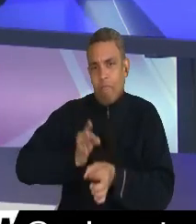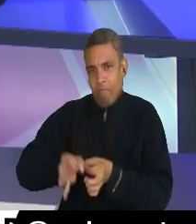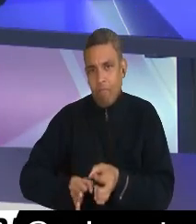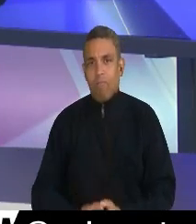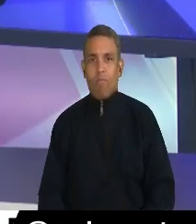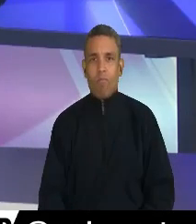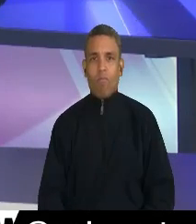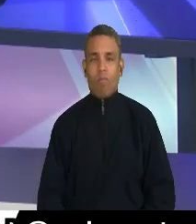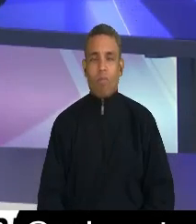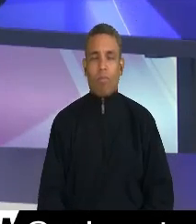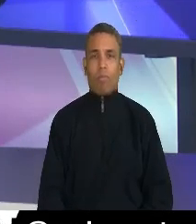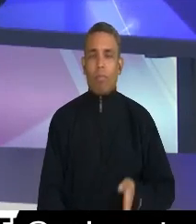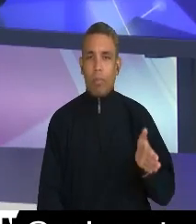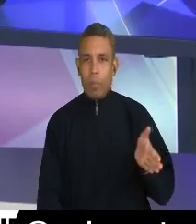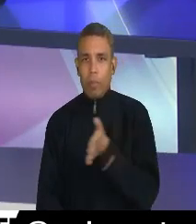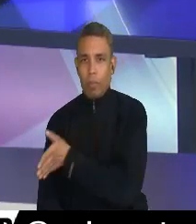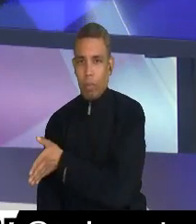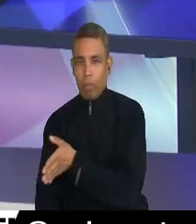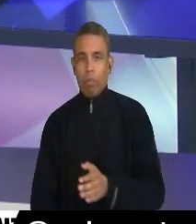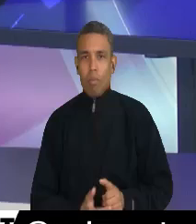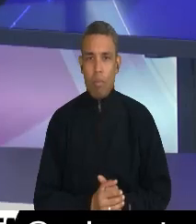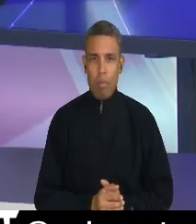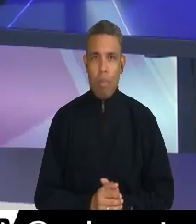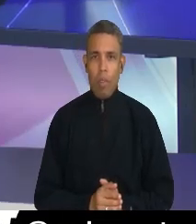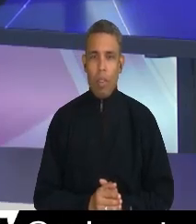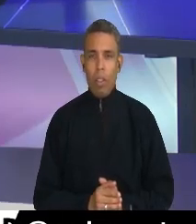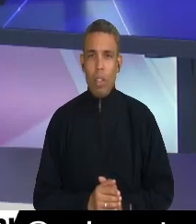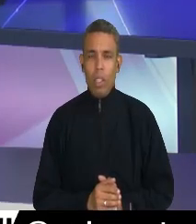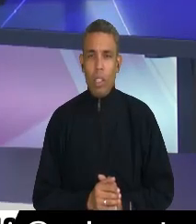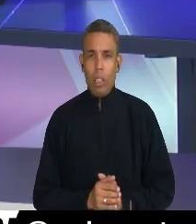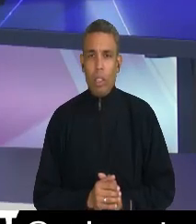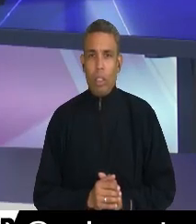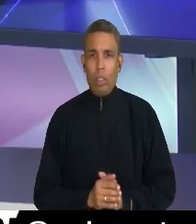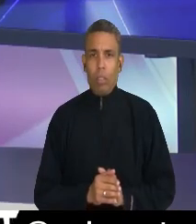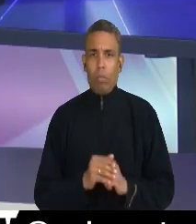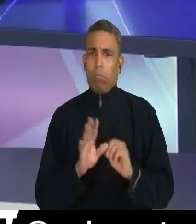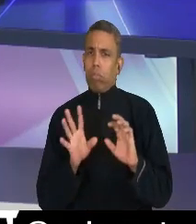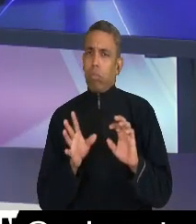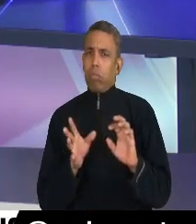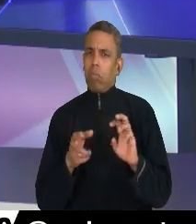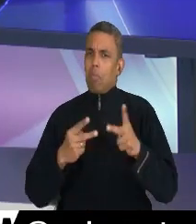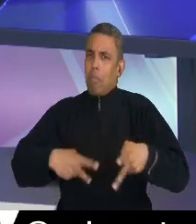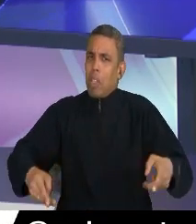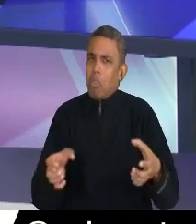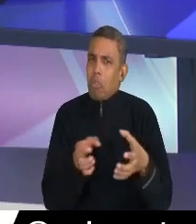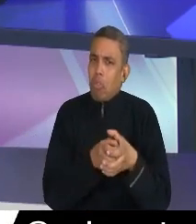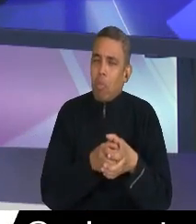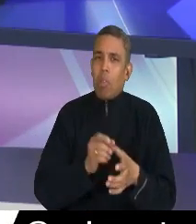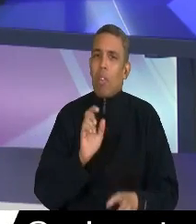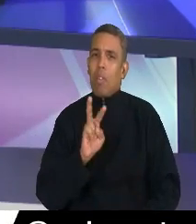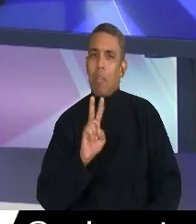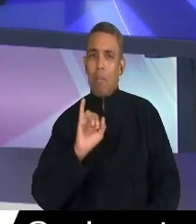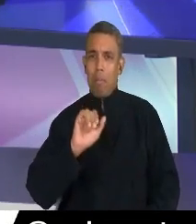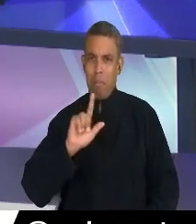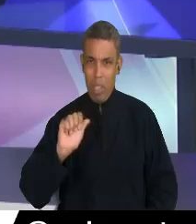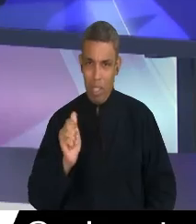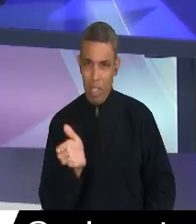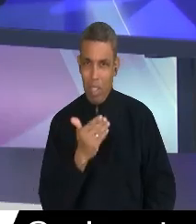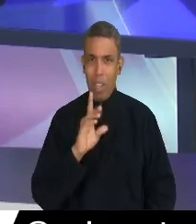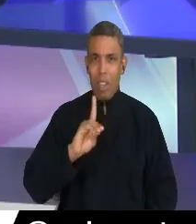Y ciudadanos que reclaman propiedad en el proyecto de vivienda denominado Villa Dignidad tomaron posesión de hecho del predio ante la